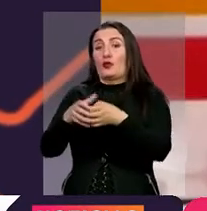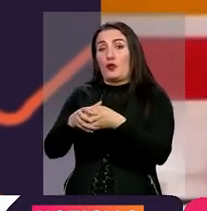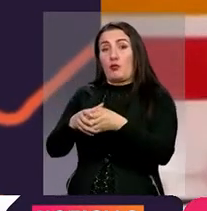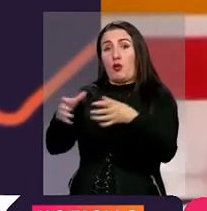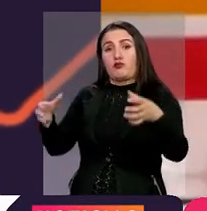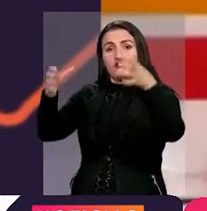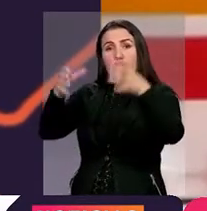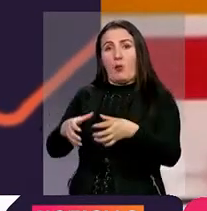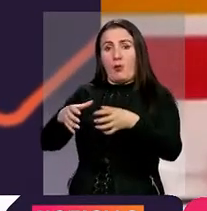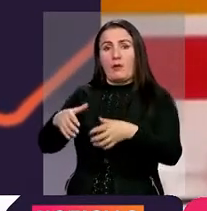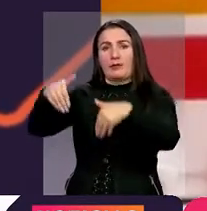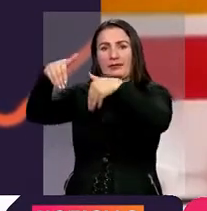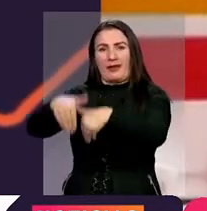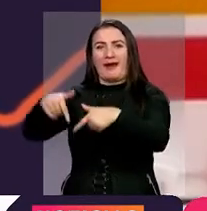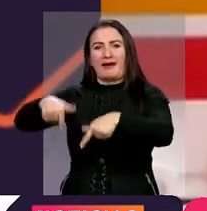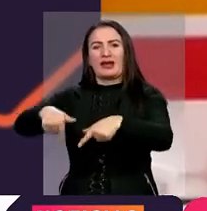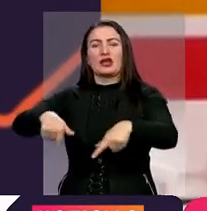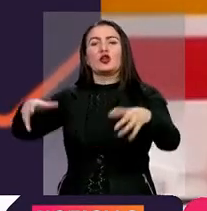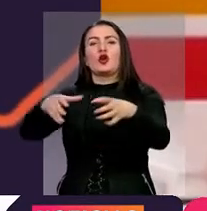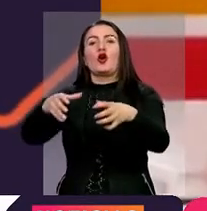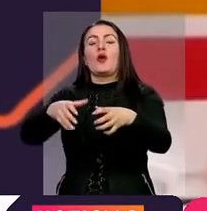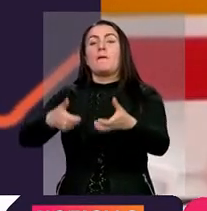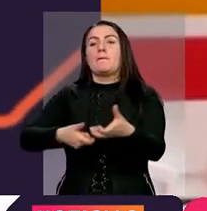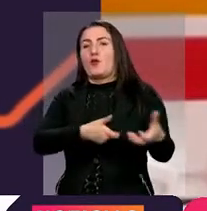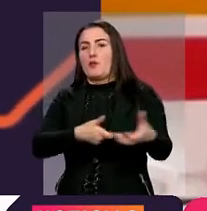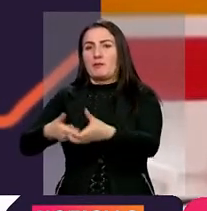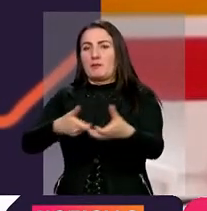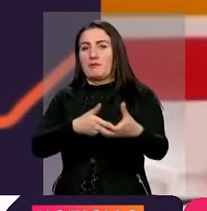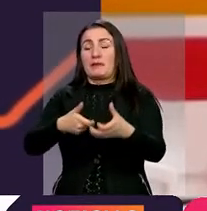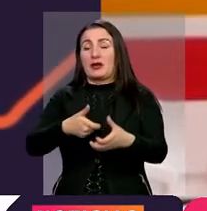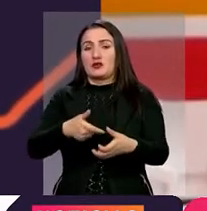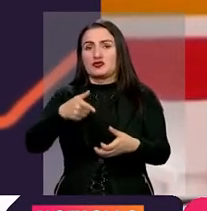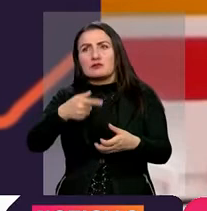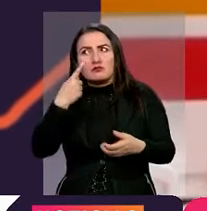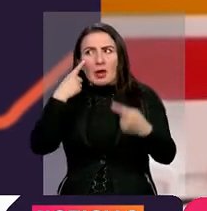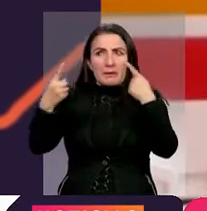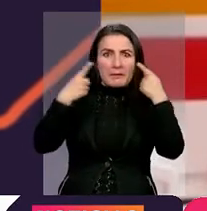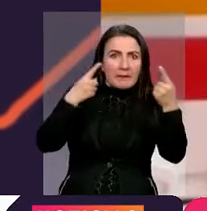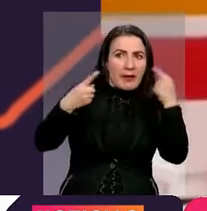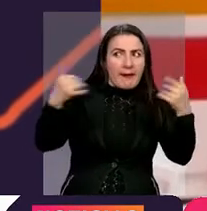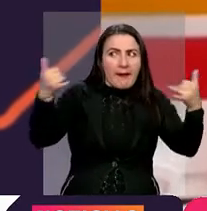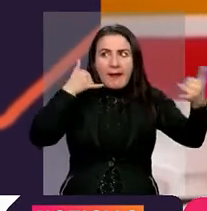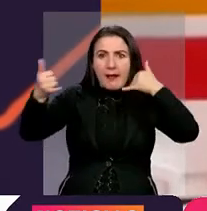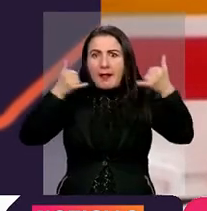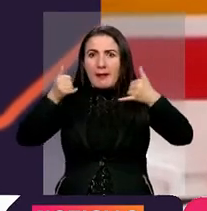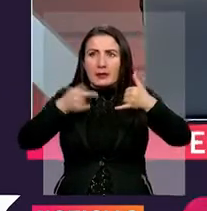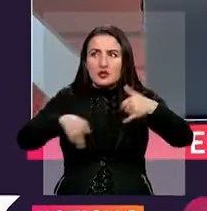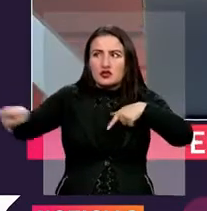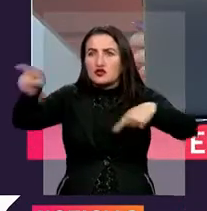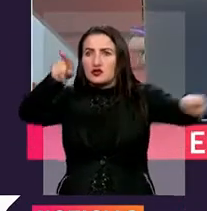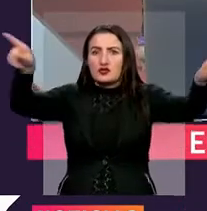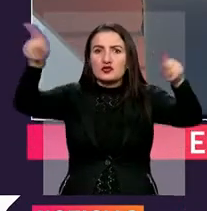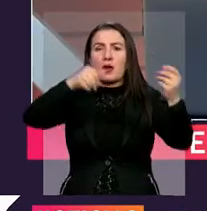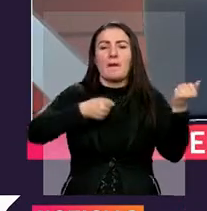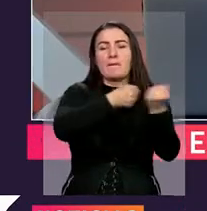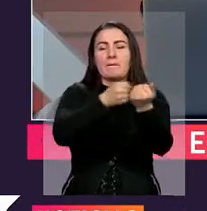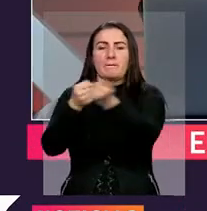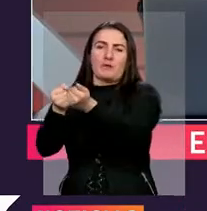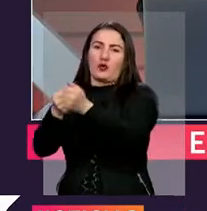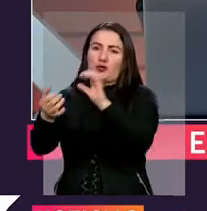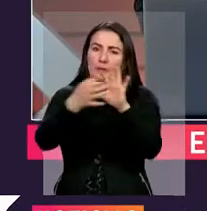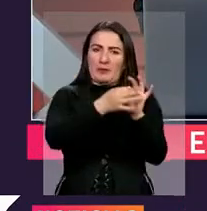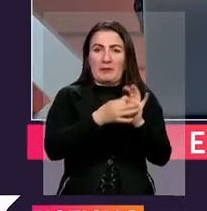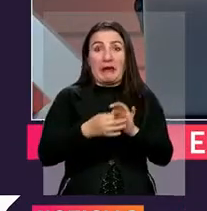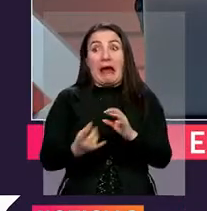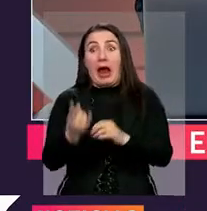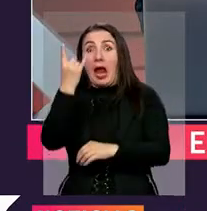muy atento acá desde Bomberos del Departamento para cualquier situación en donde tengamos que hacer un proceso de apoyo o articulación en